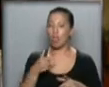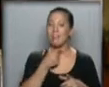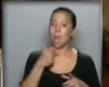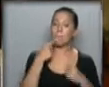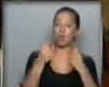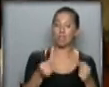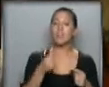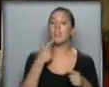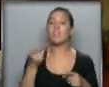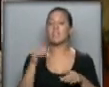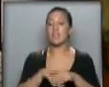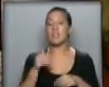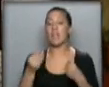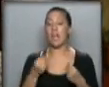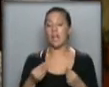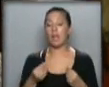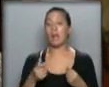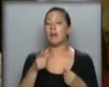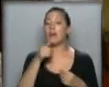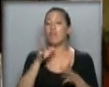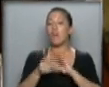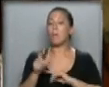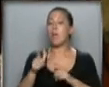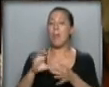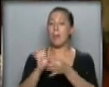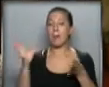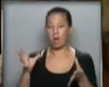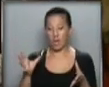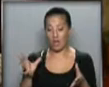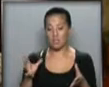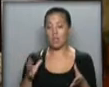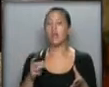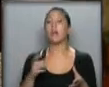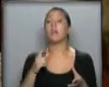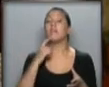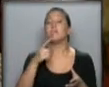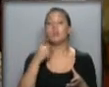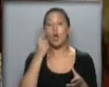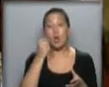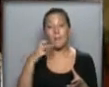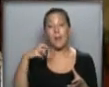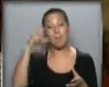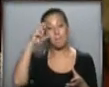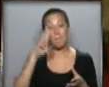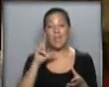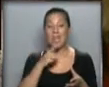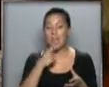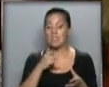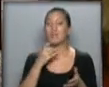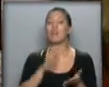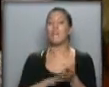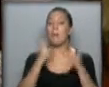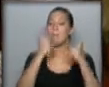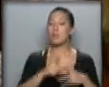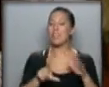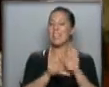dijo que eso implicaría un accionar antidemocrático respaldo también del premio nobel de la paz adolfo pérez esquivel a los proyectos de